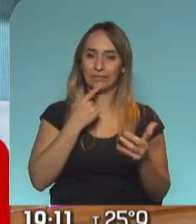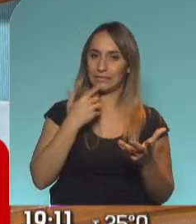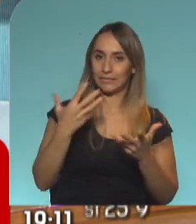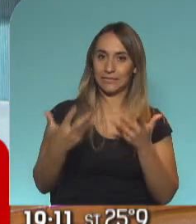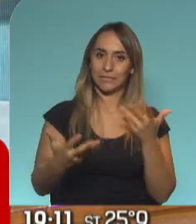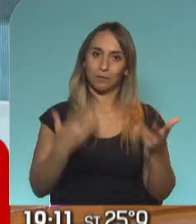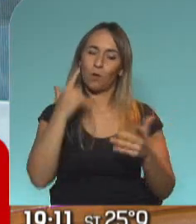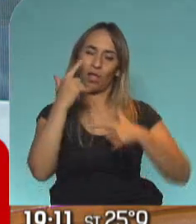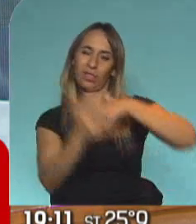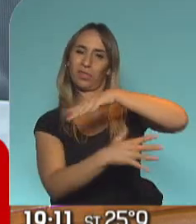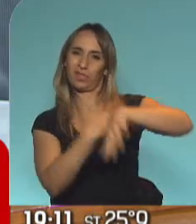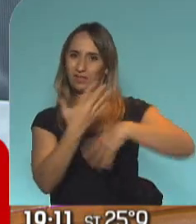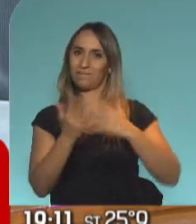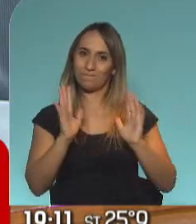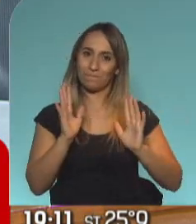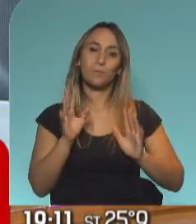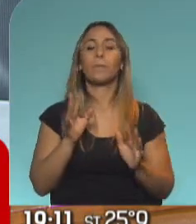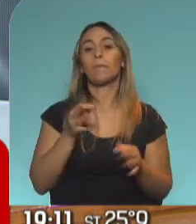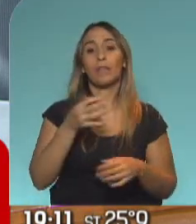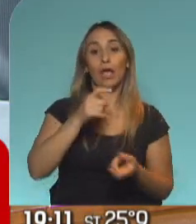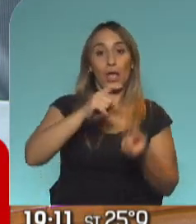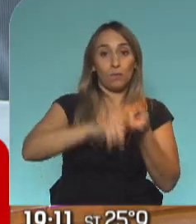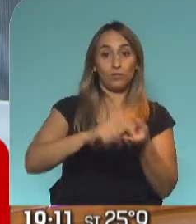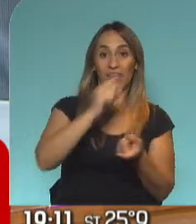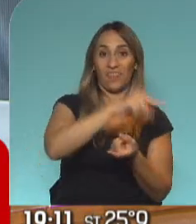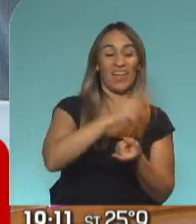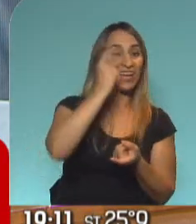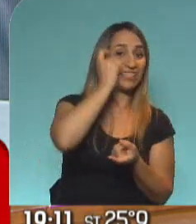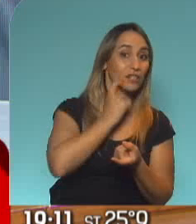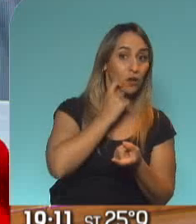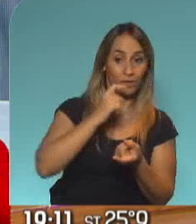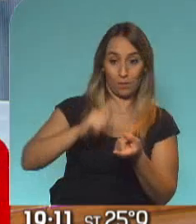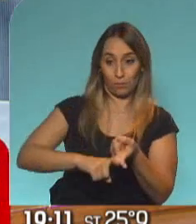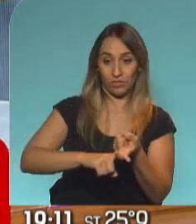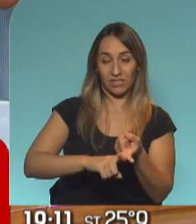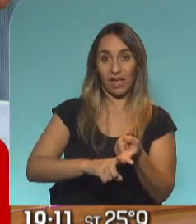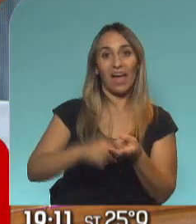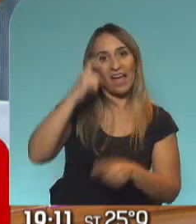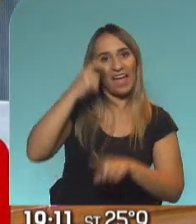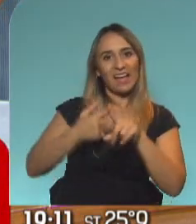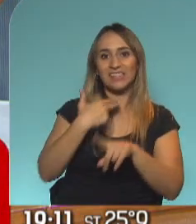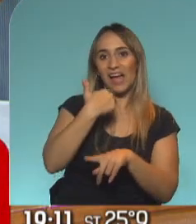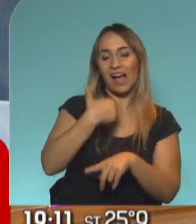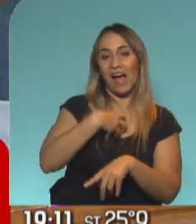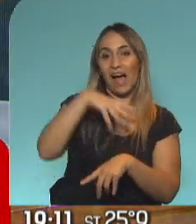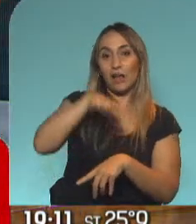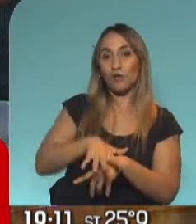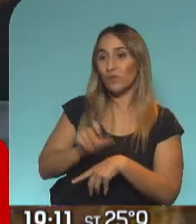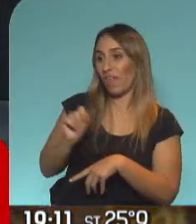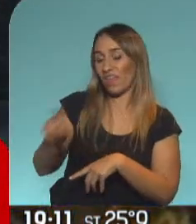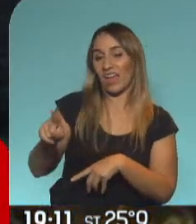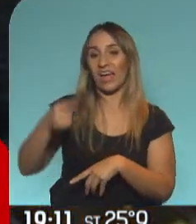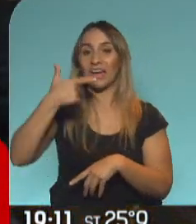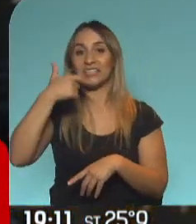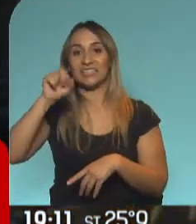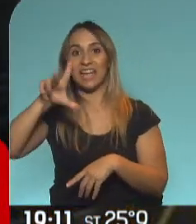buena voluntad, ¿no? La esposa de Axel Kicillof fue alumna de Beatriz Arlo y por eso hace de mediadora con